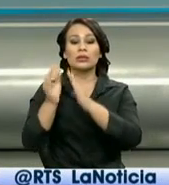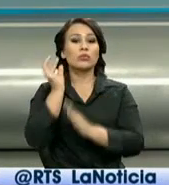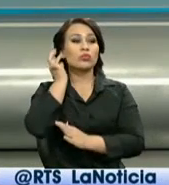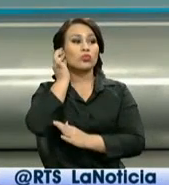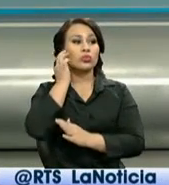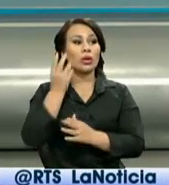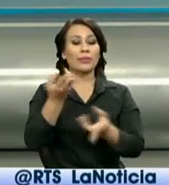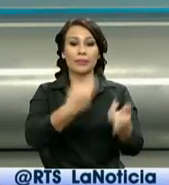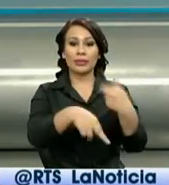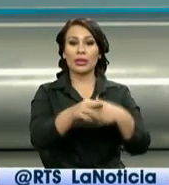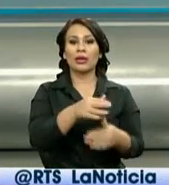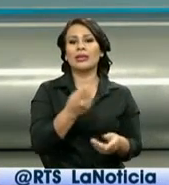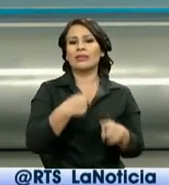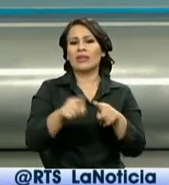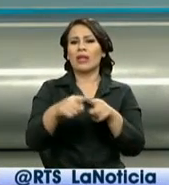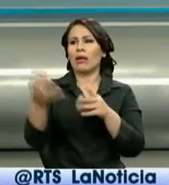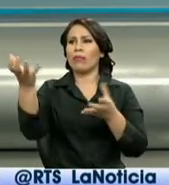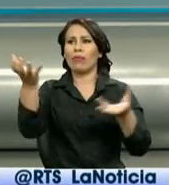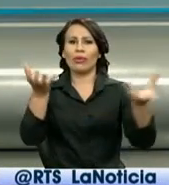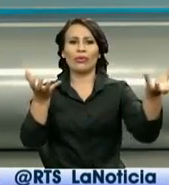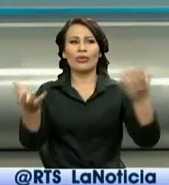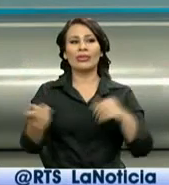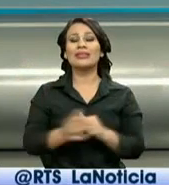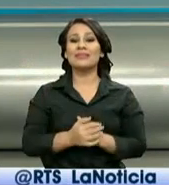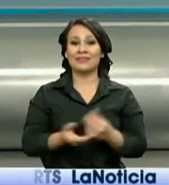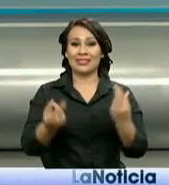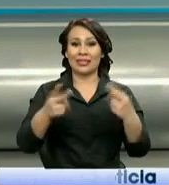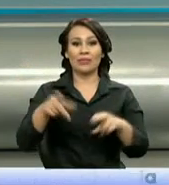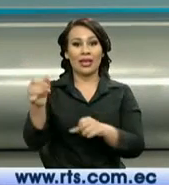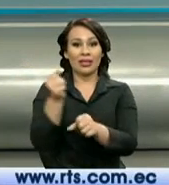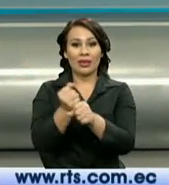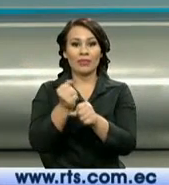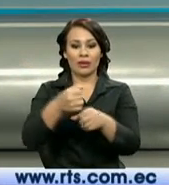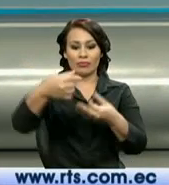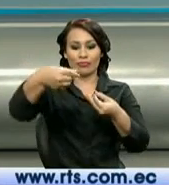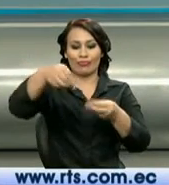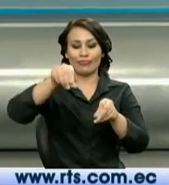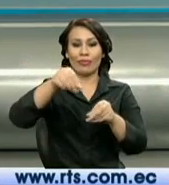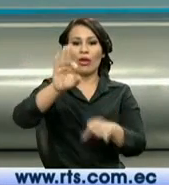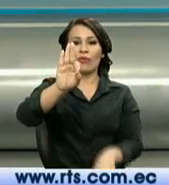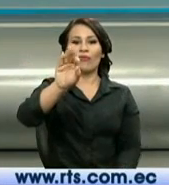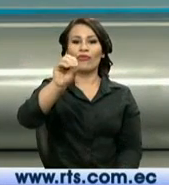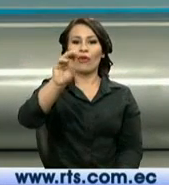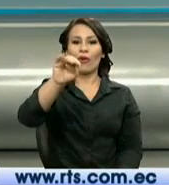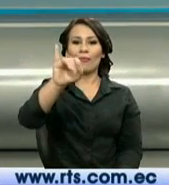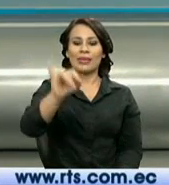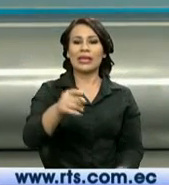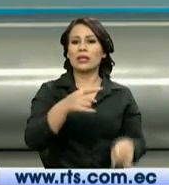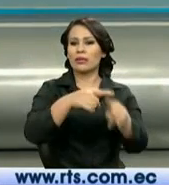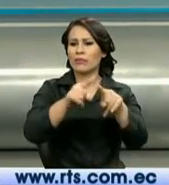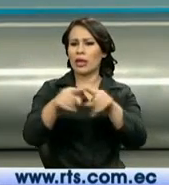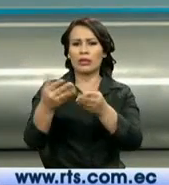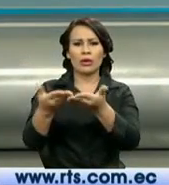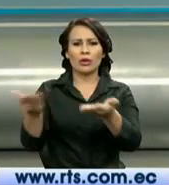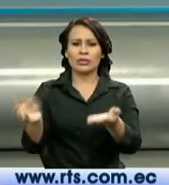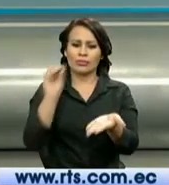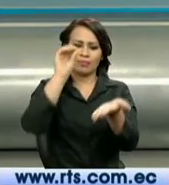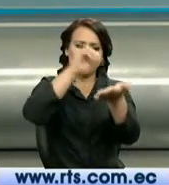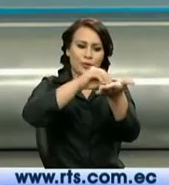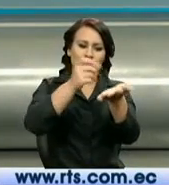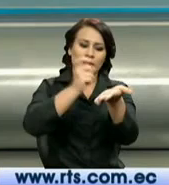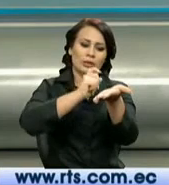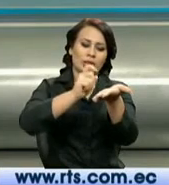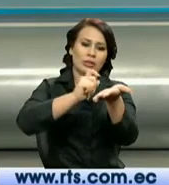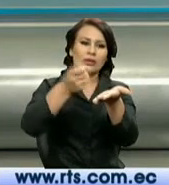al por mayor y menor de adornos. Entre eso, pues trabaja con foamy, un material que se combina con cualquier accesorio o producto de aplicación directa